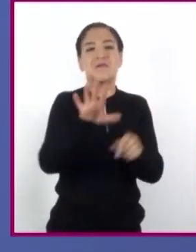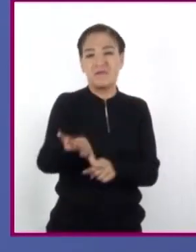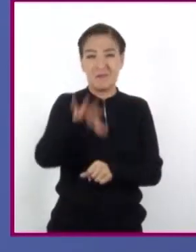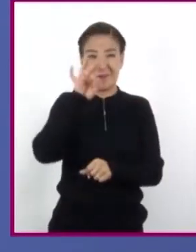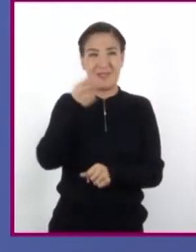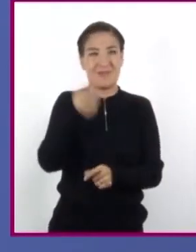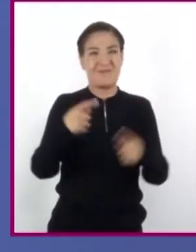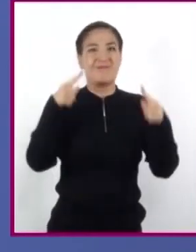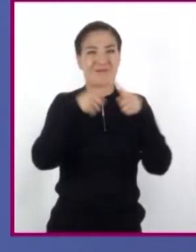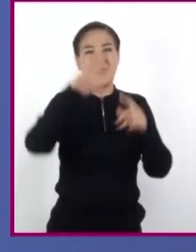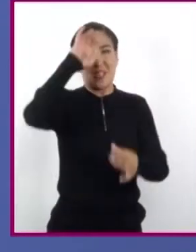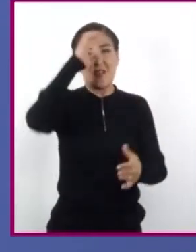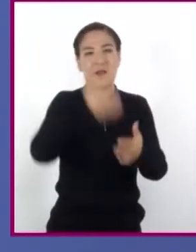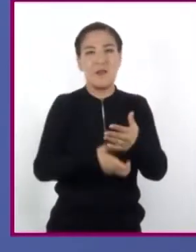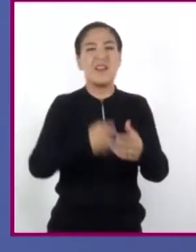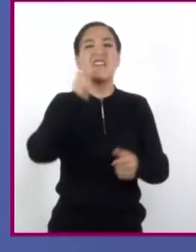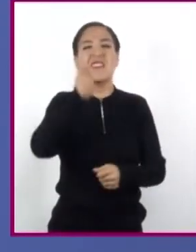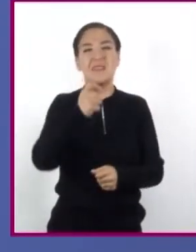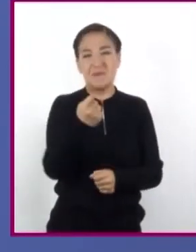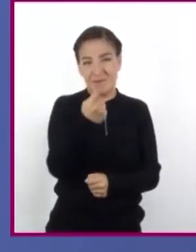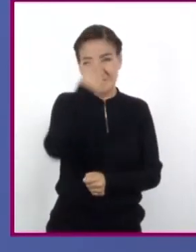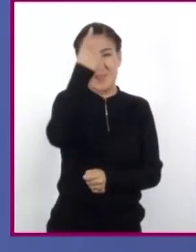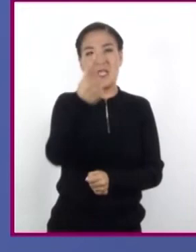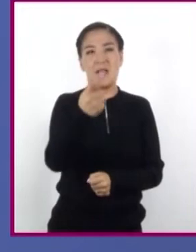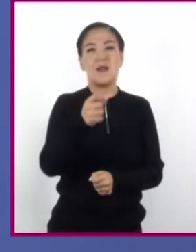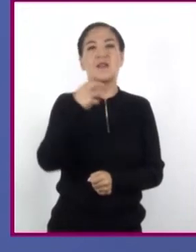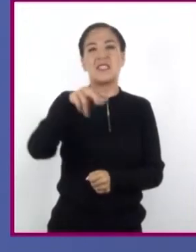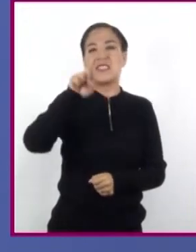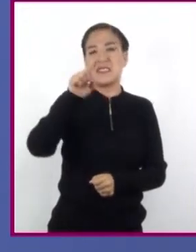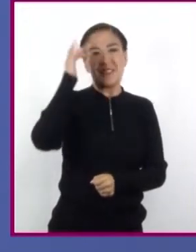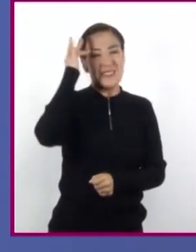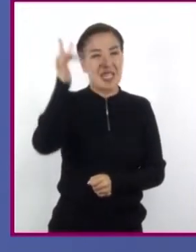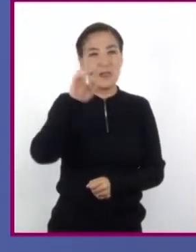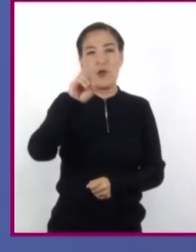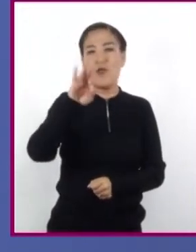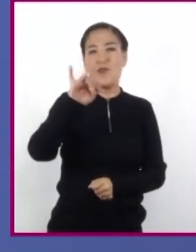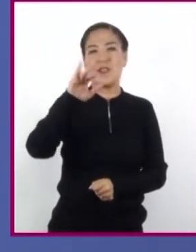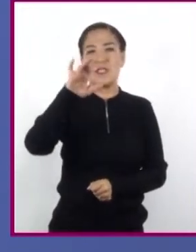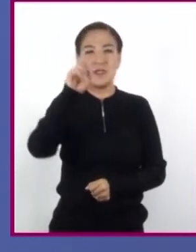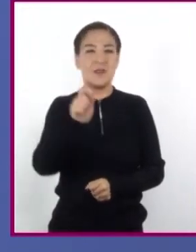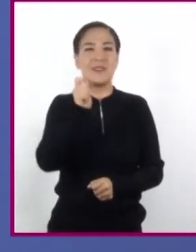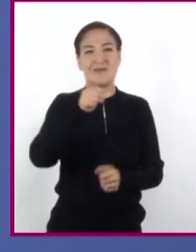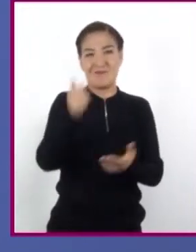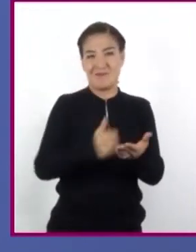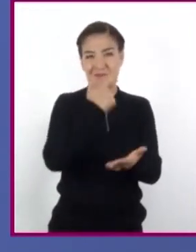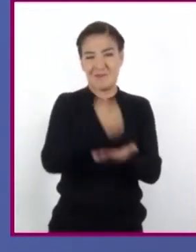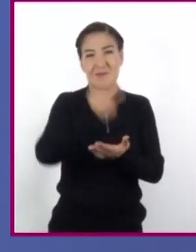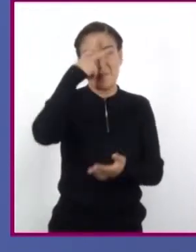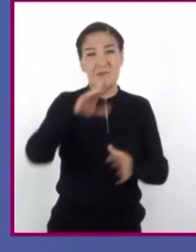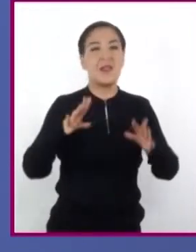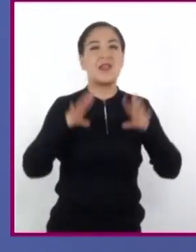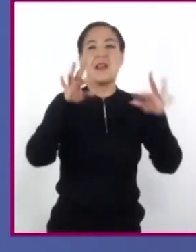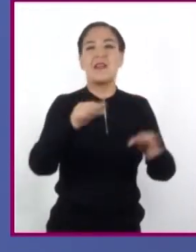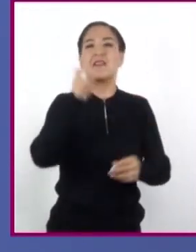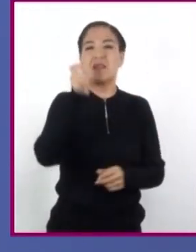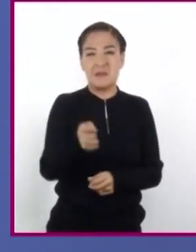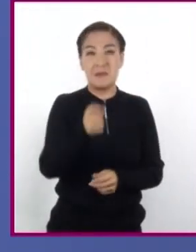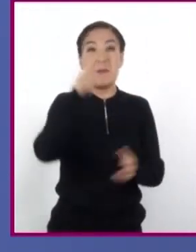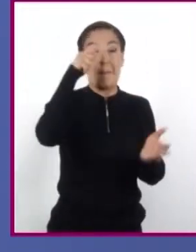Iglesia Católica fue la creación del Santo Oficio en la Ciudad de México, fundado por cédula real